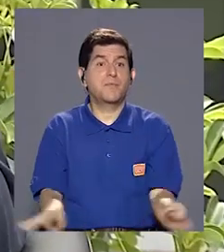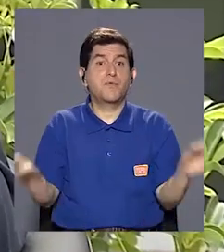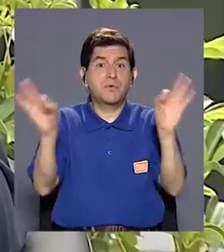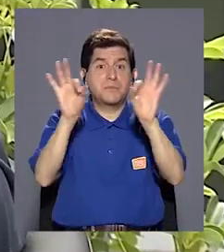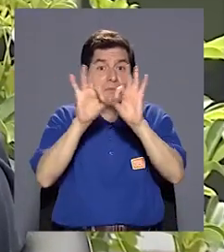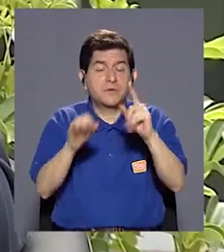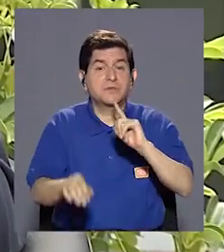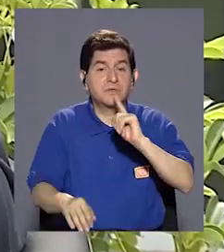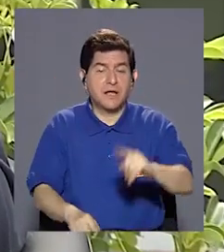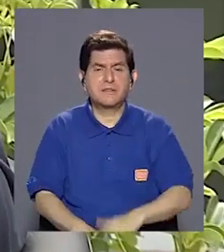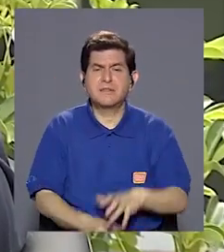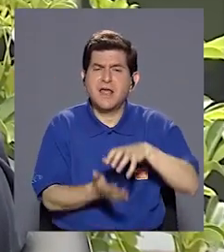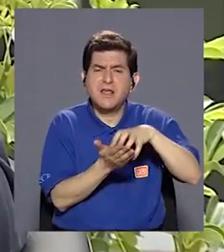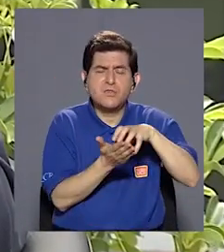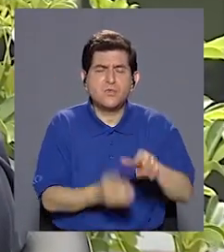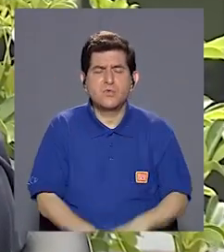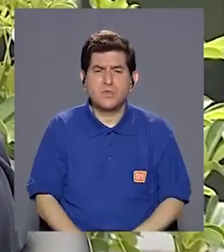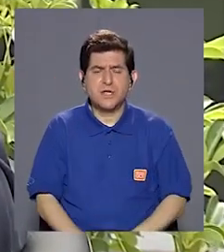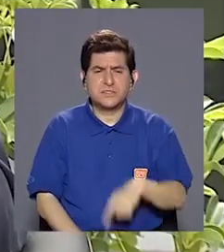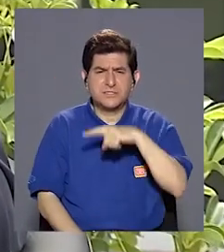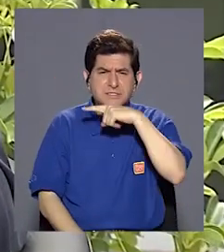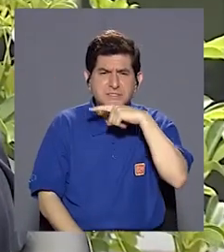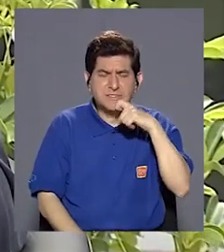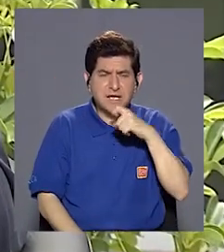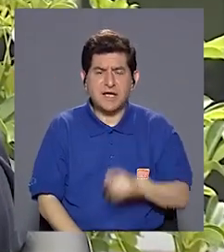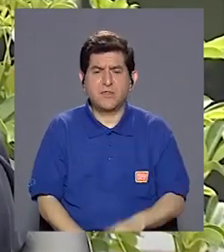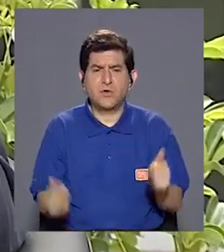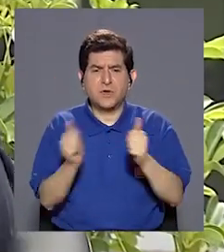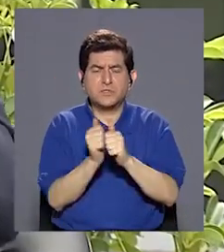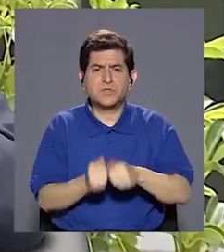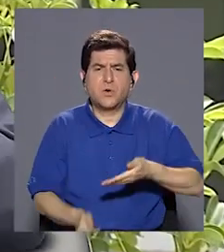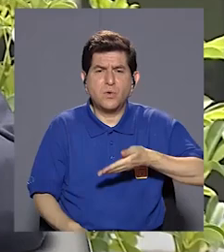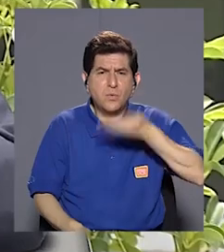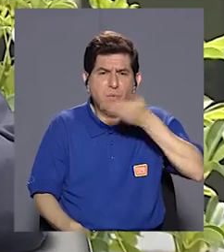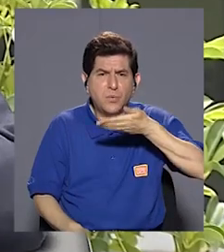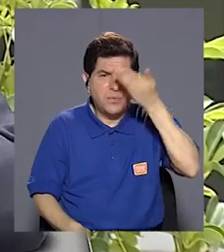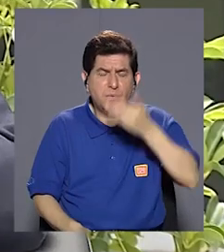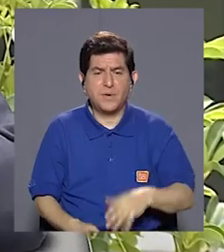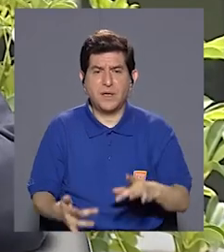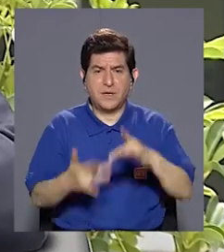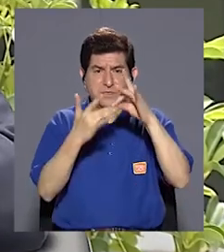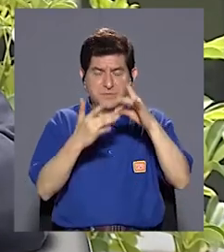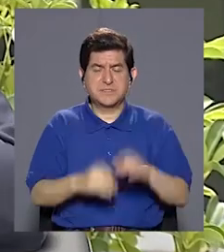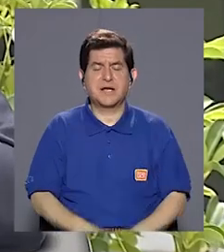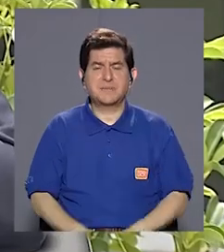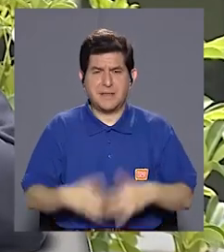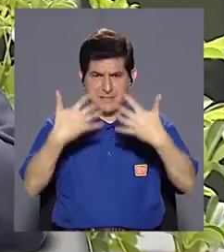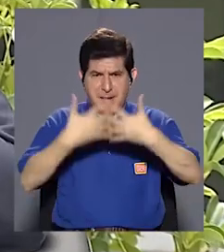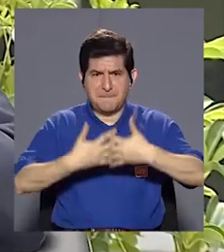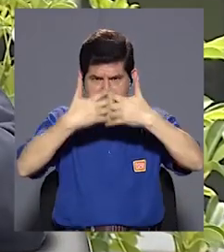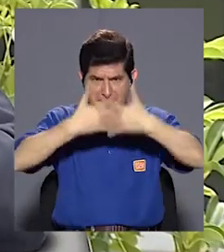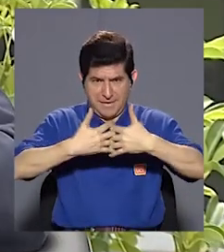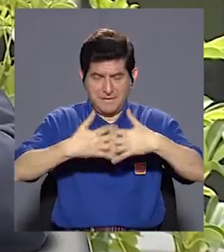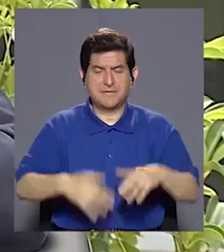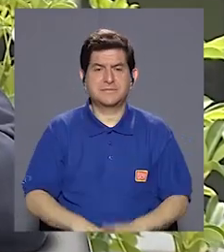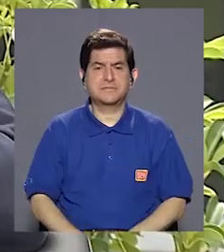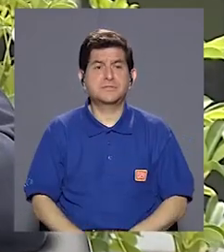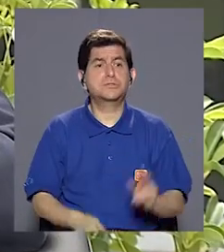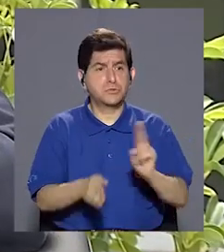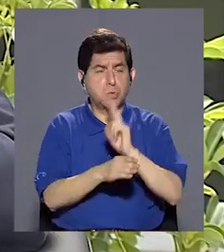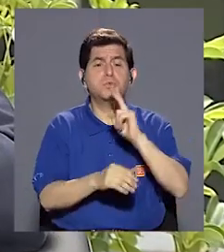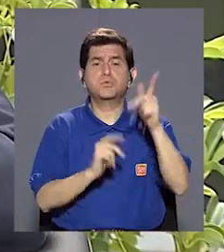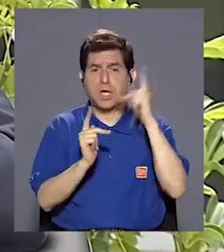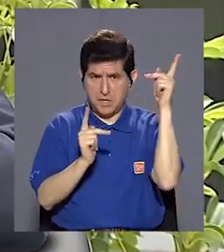que no mencionamos son, hay dudas sobre los secadores de aire, que a veces uno va a los baños públicos especialmente uh-huh. y hay secadores de aire, también se pueden